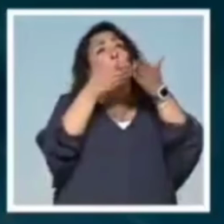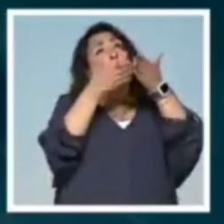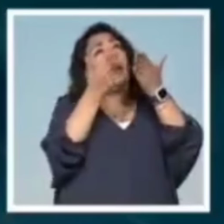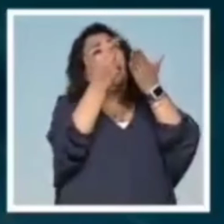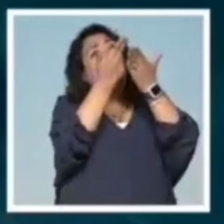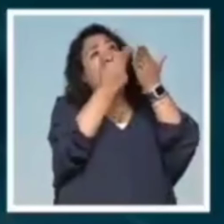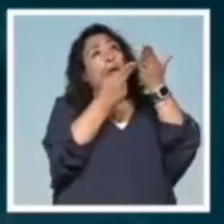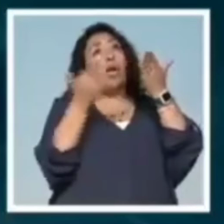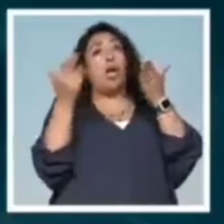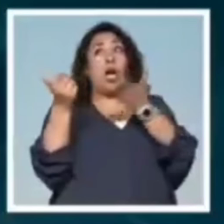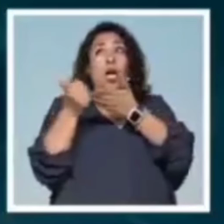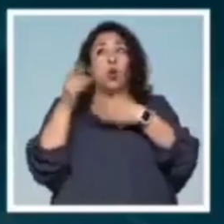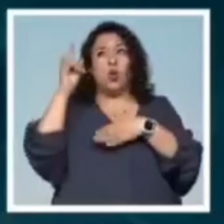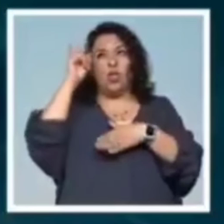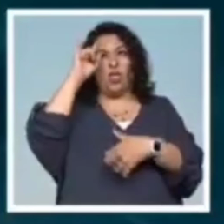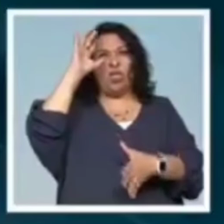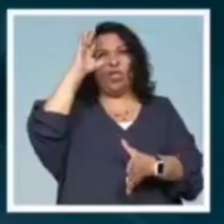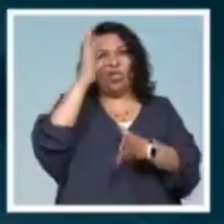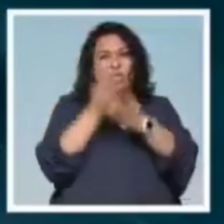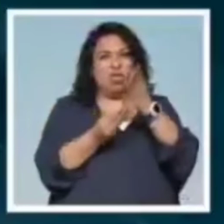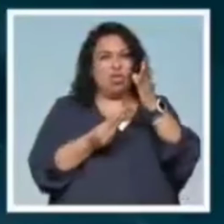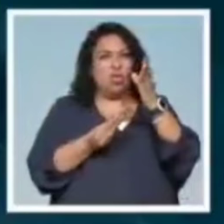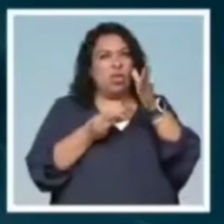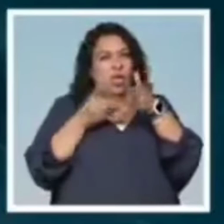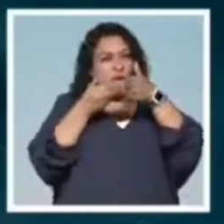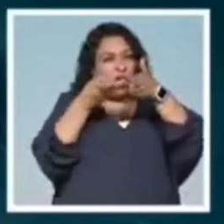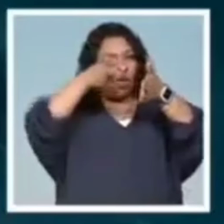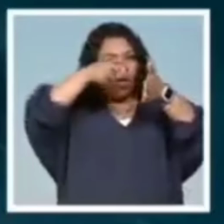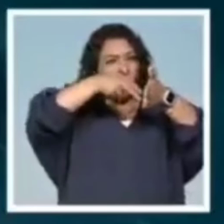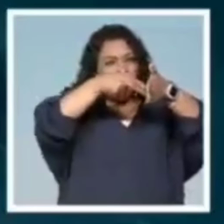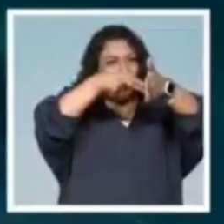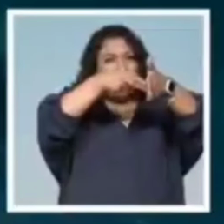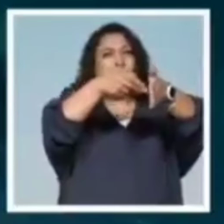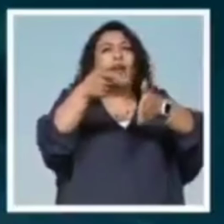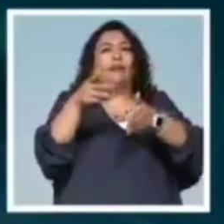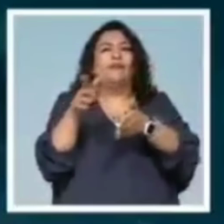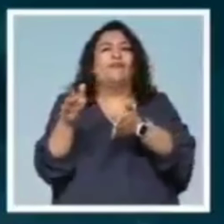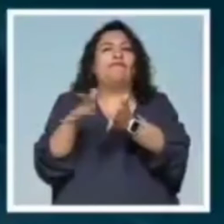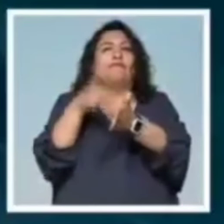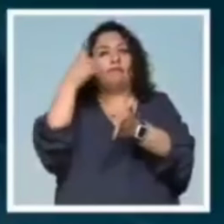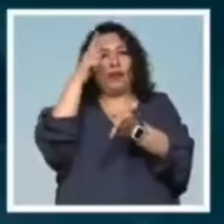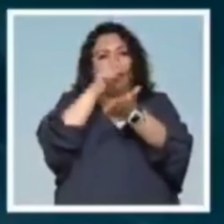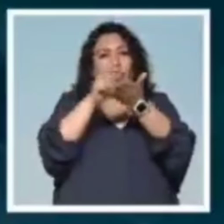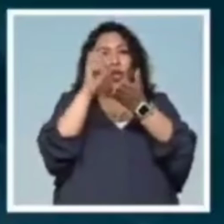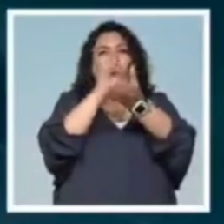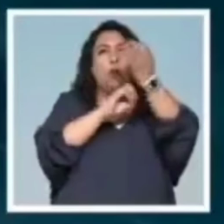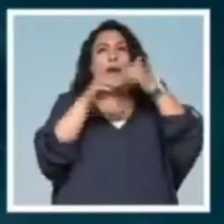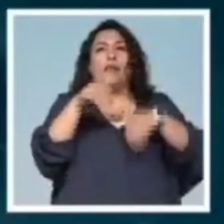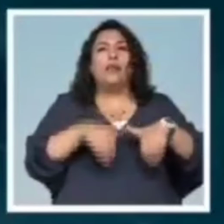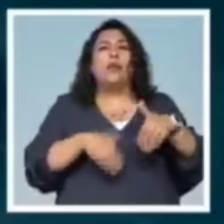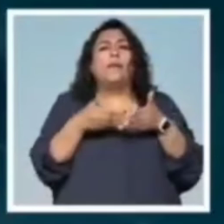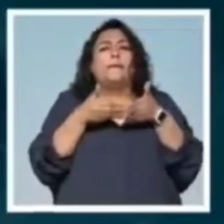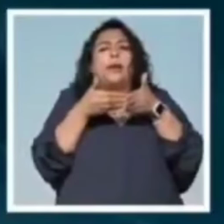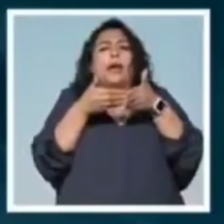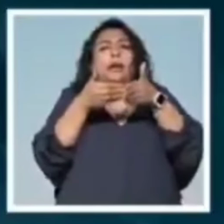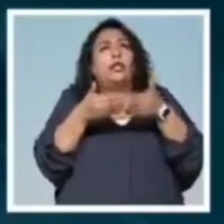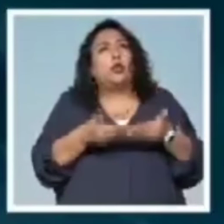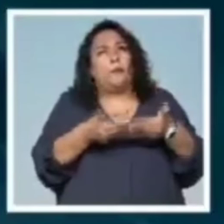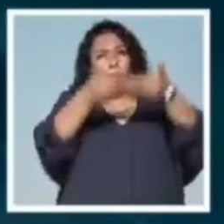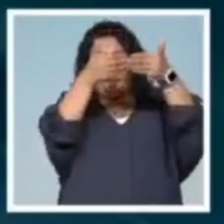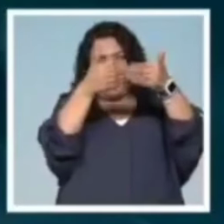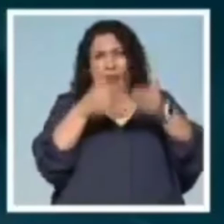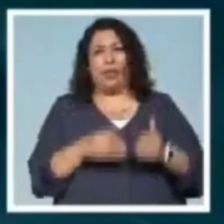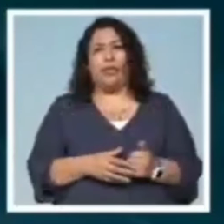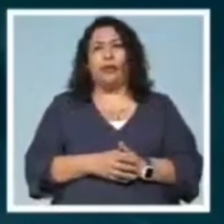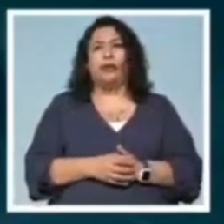con la ayuda del demonio escapó en él. Esta historia le sirvió a Itzel Villalobos para escribir la obra de teatro Un barquito en la pared.